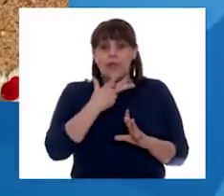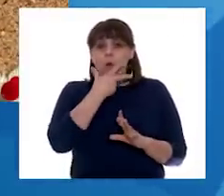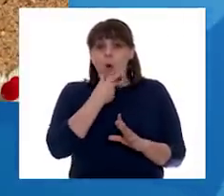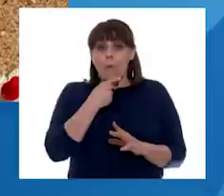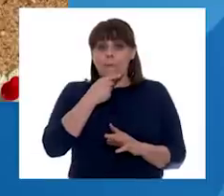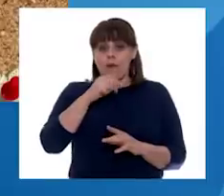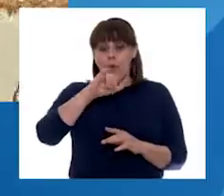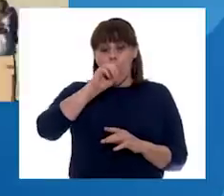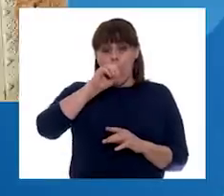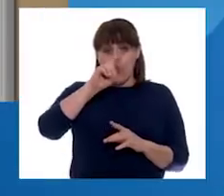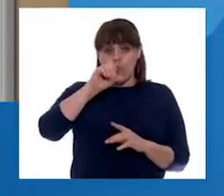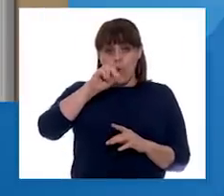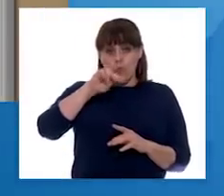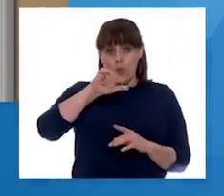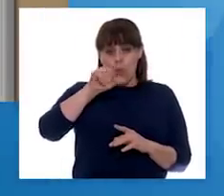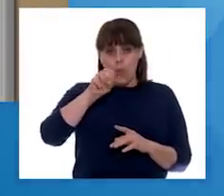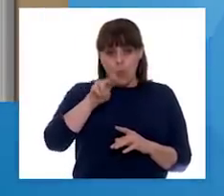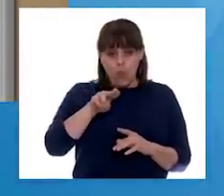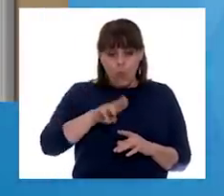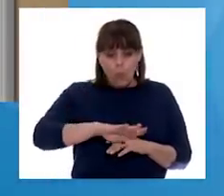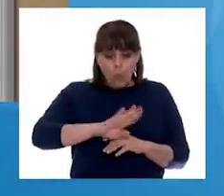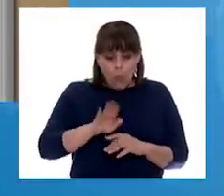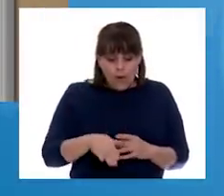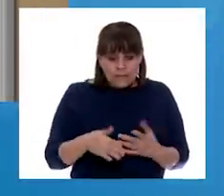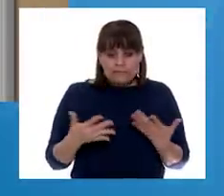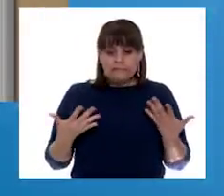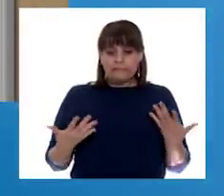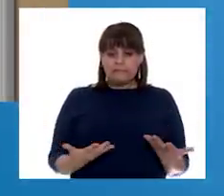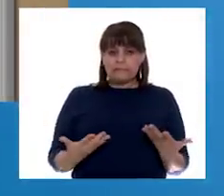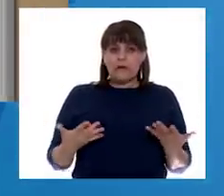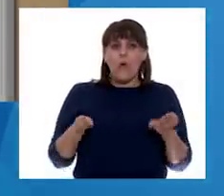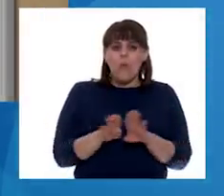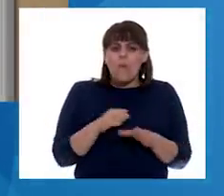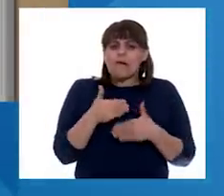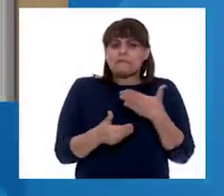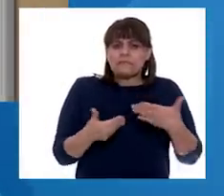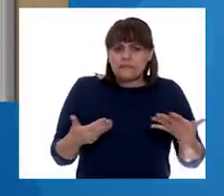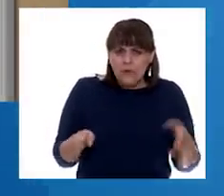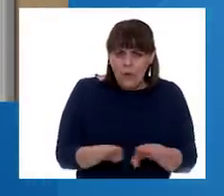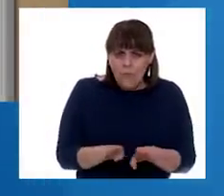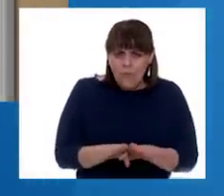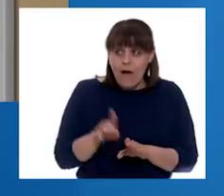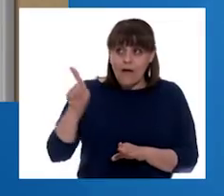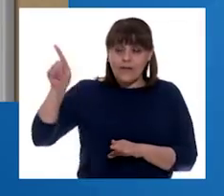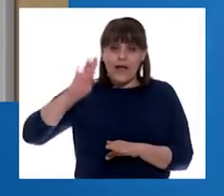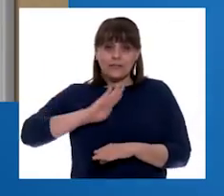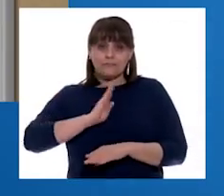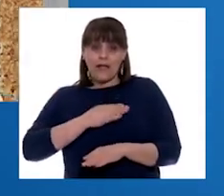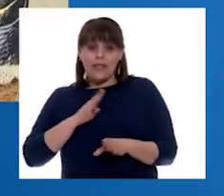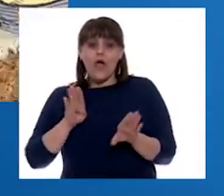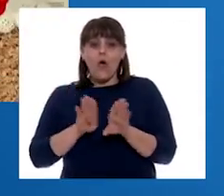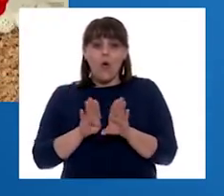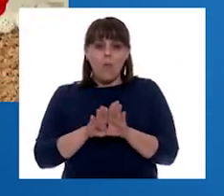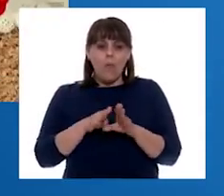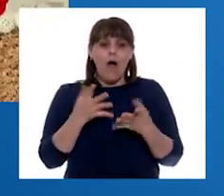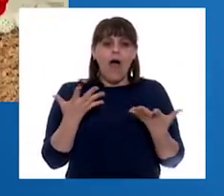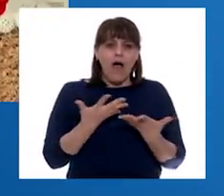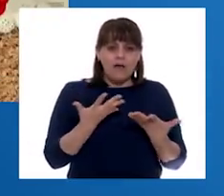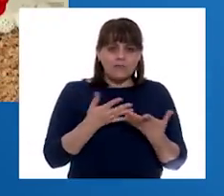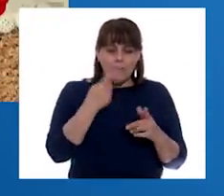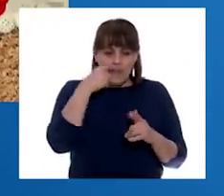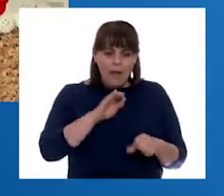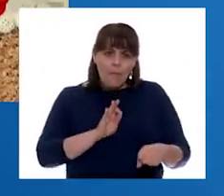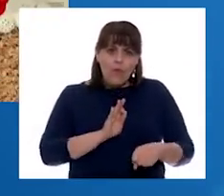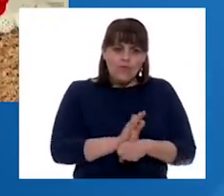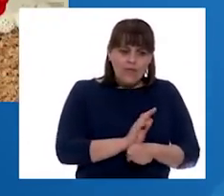fe de estos argumentos. España no permitiría que el primer virreinato de las Indias se le fuera de las manos. Políticamente